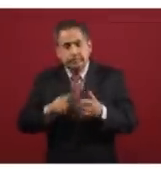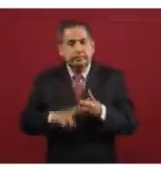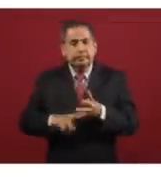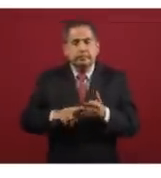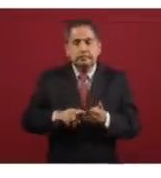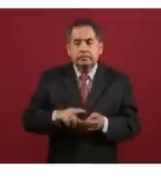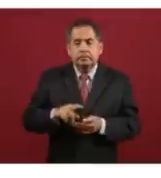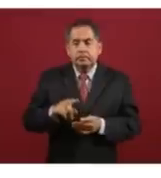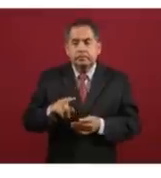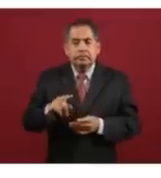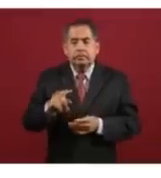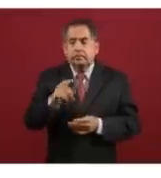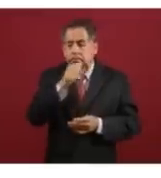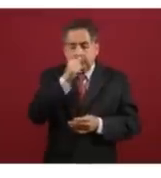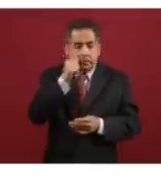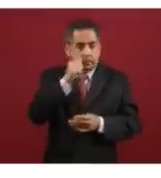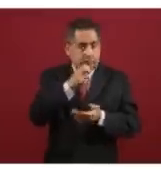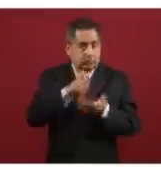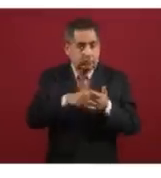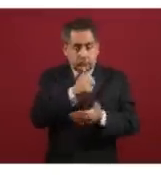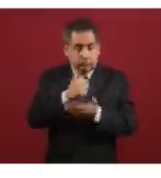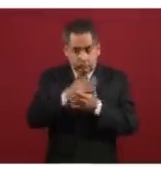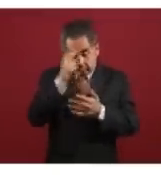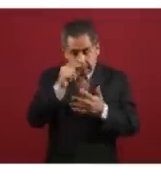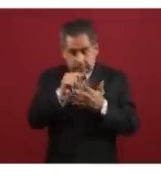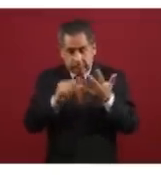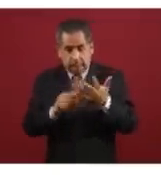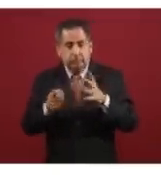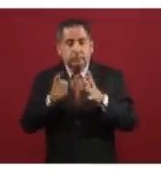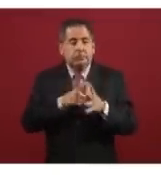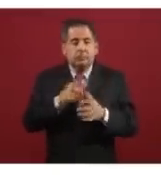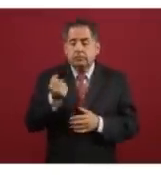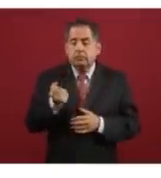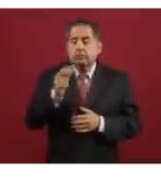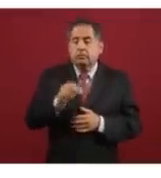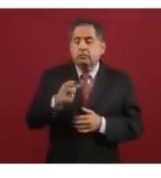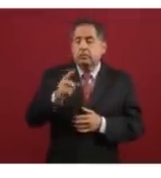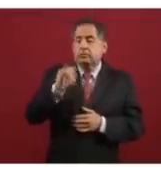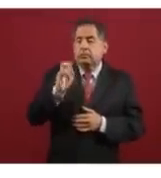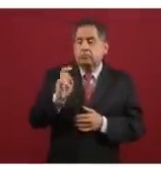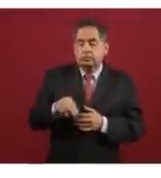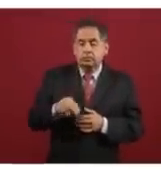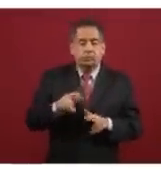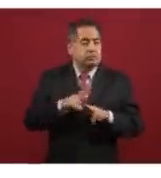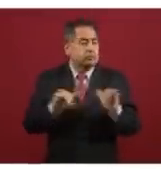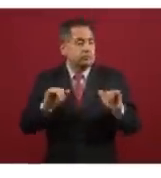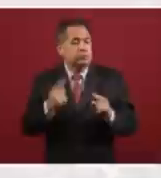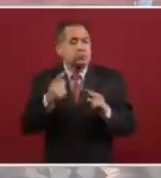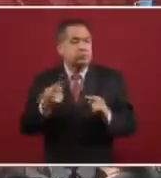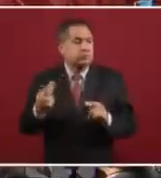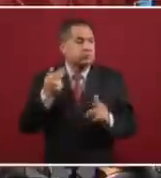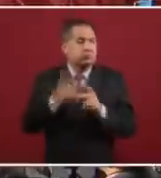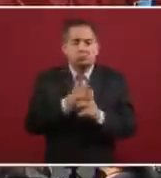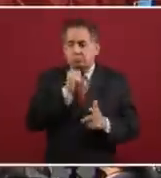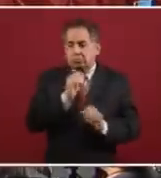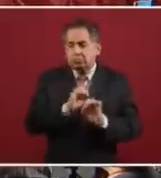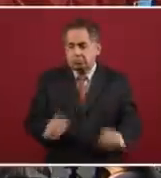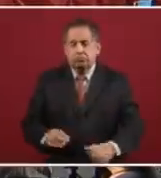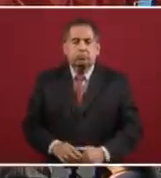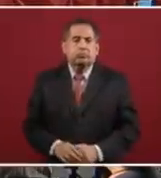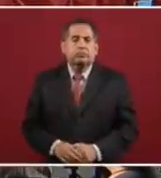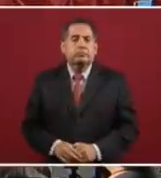Benito Juárez, Ciudad de México hacia abajo y San Quintín, ni un solo homicidio. Adelante.